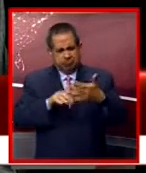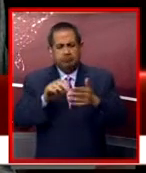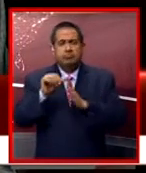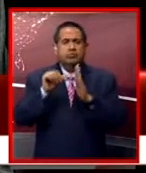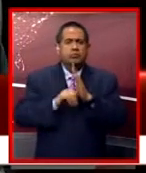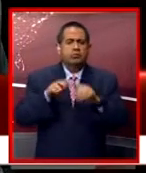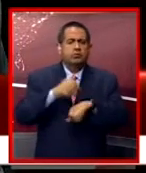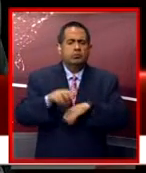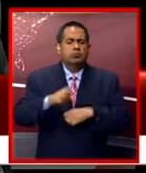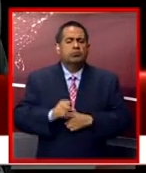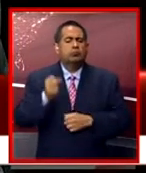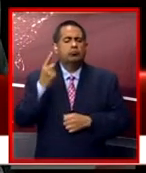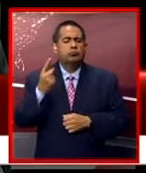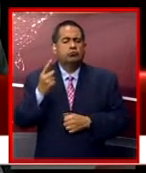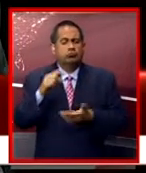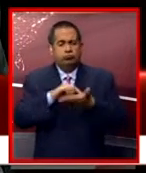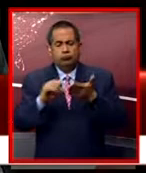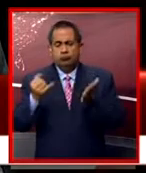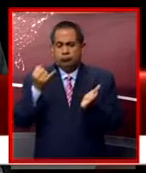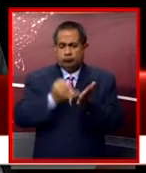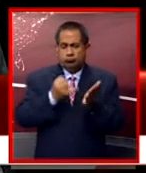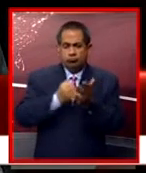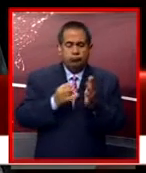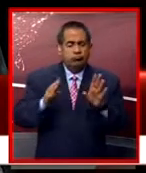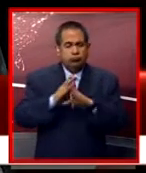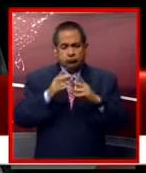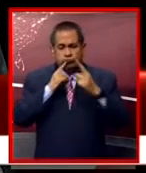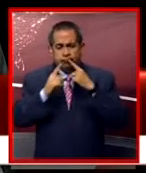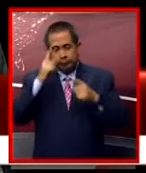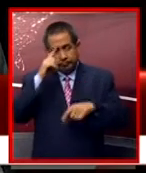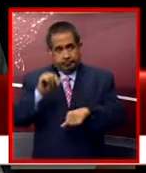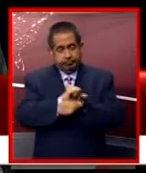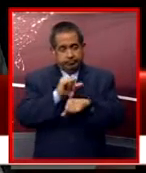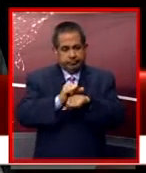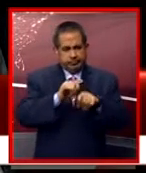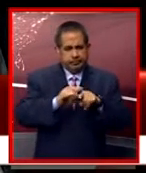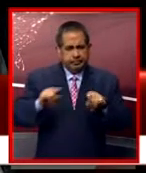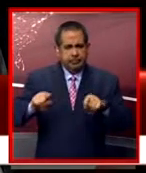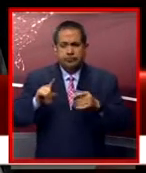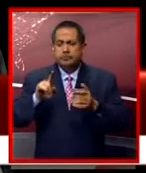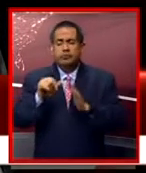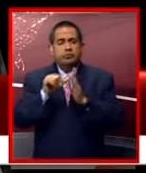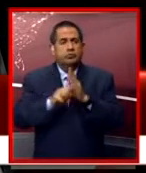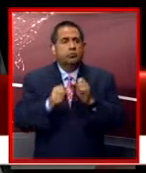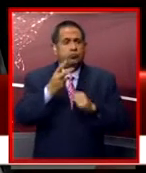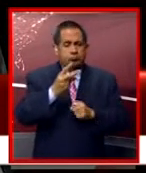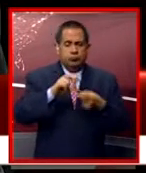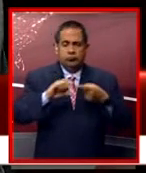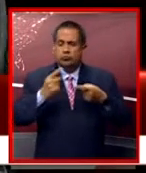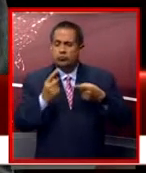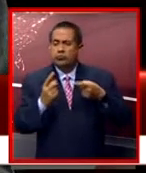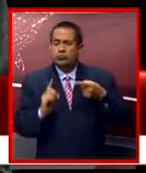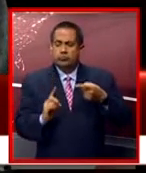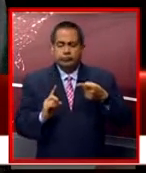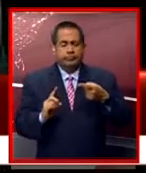1, un impuesto a combustibles automotrices, artículo 2, fracción 1, inciso D,